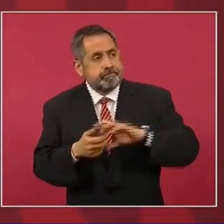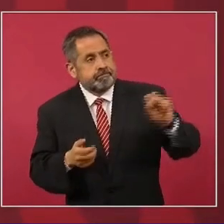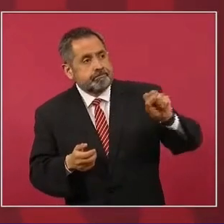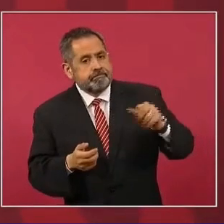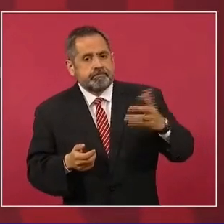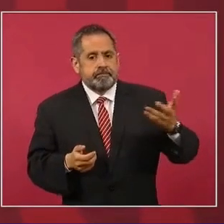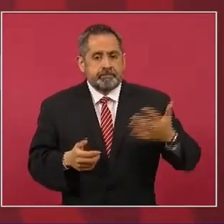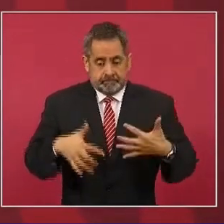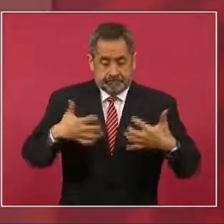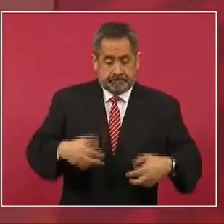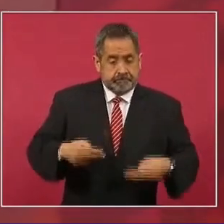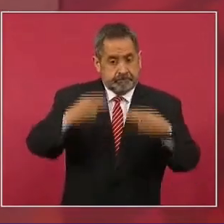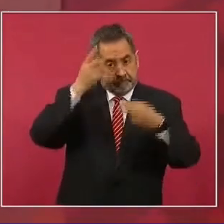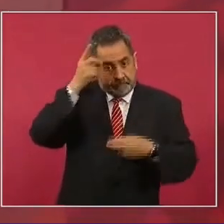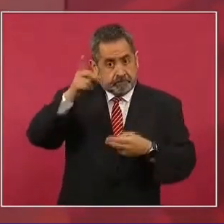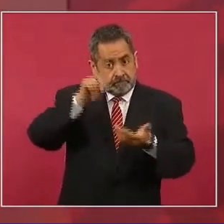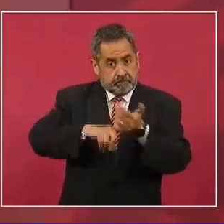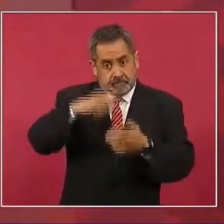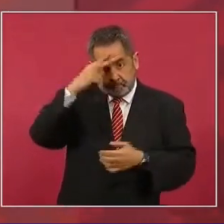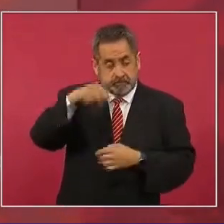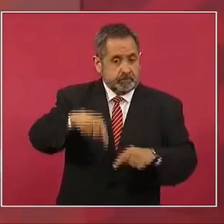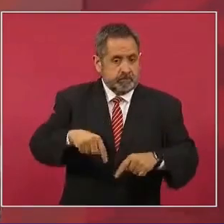siendo empresarios mexicanos,